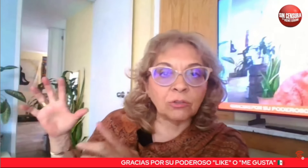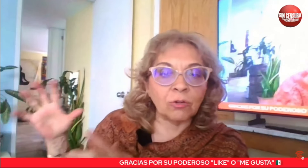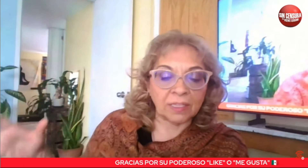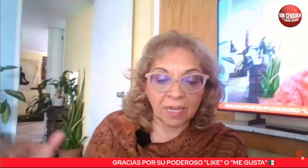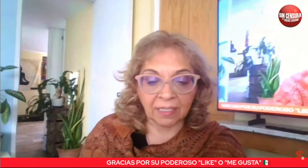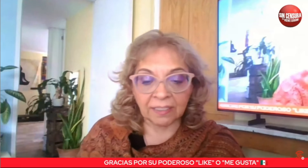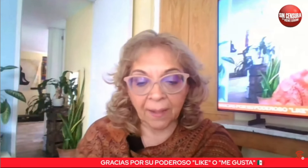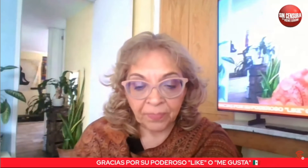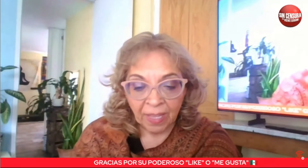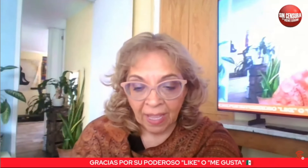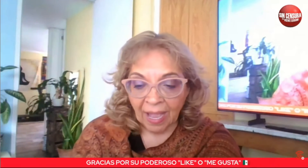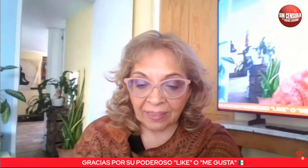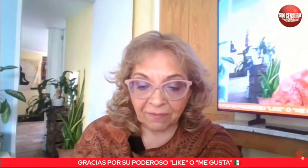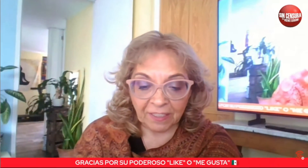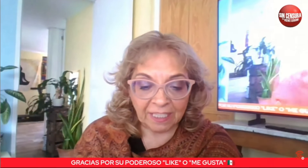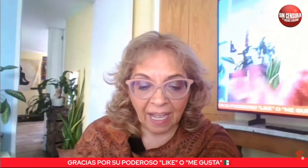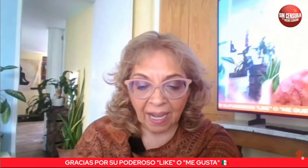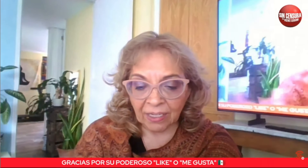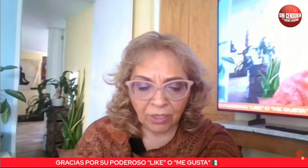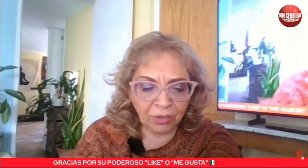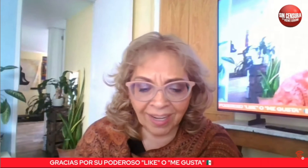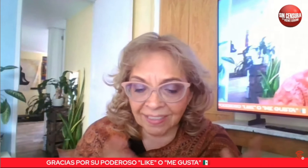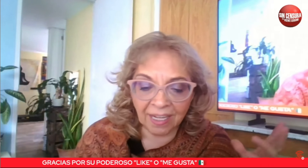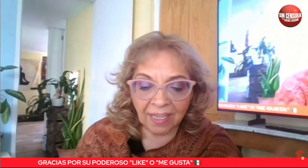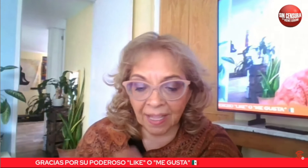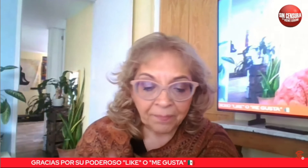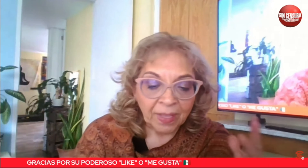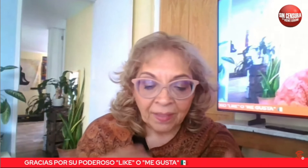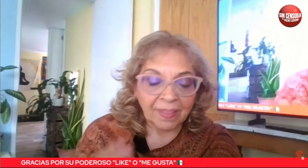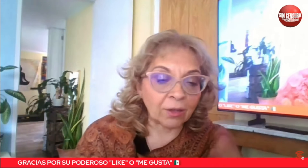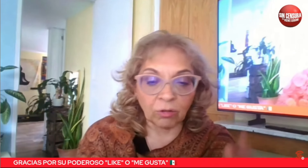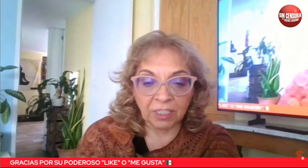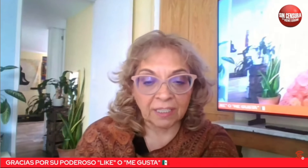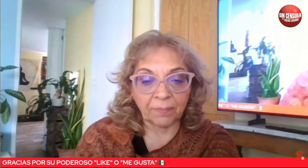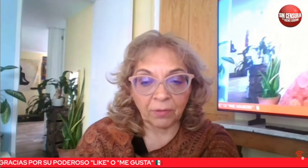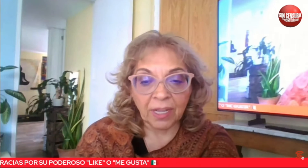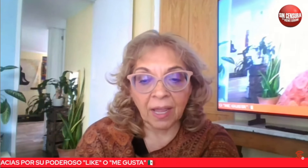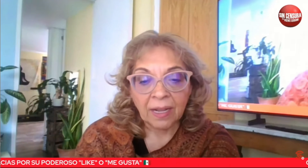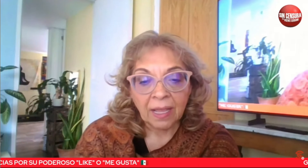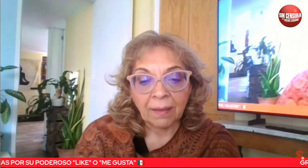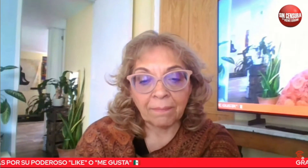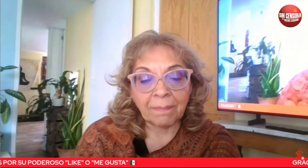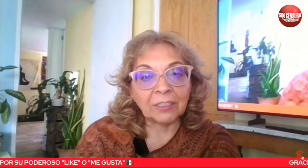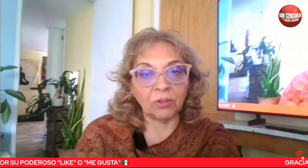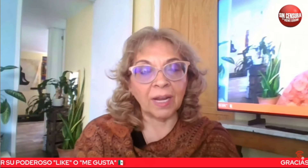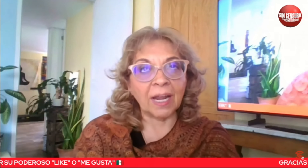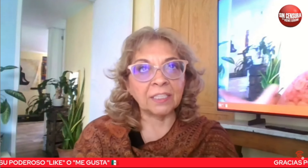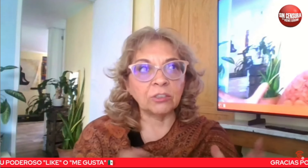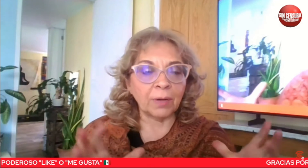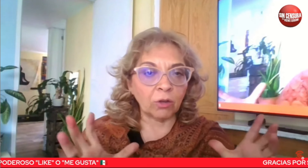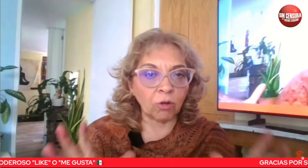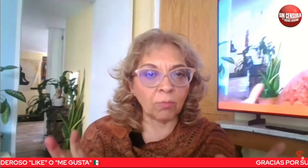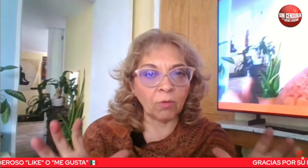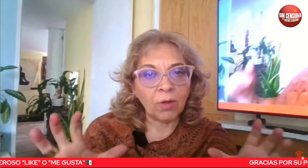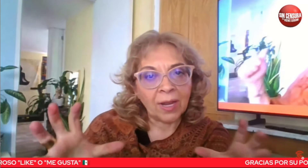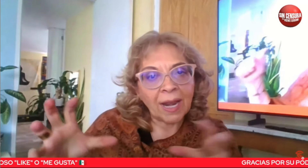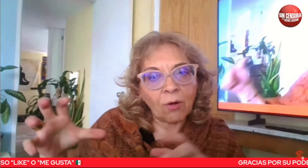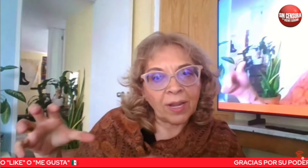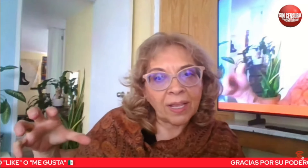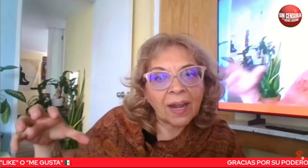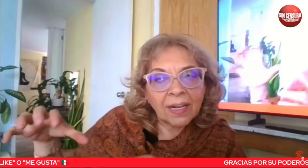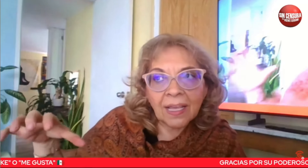además con inteligencia artificial, ¿no? Y una serie de cosas que podrían mencionarse sobre cómo